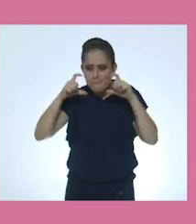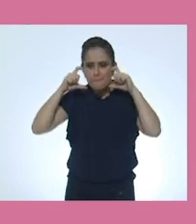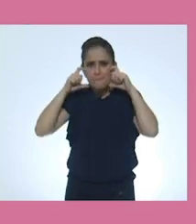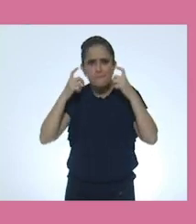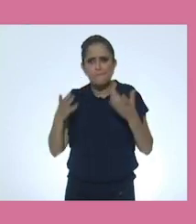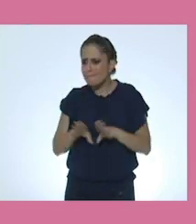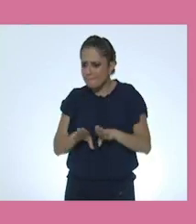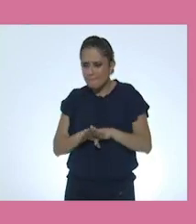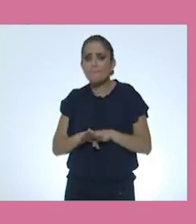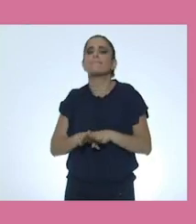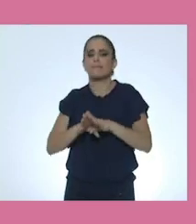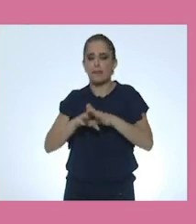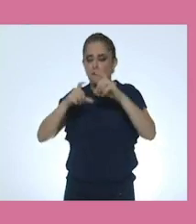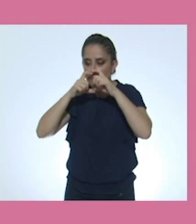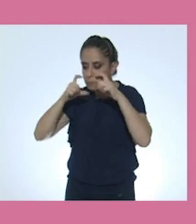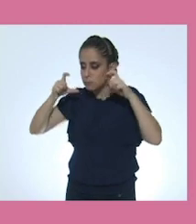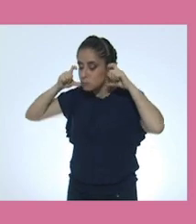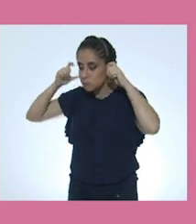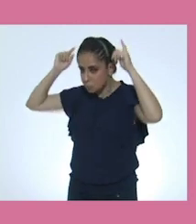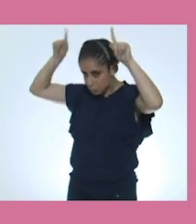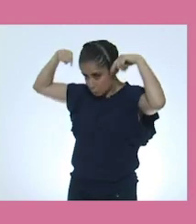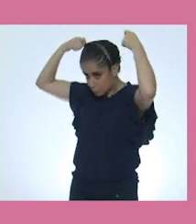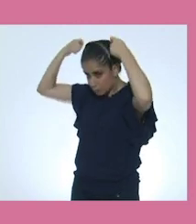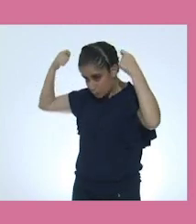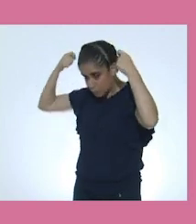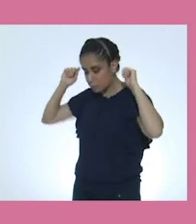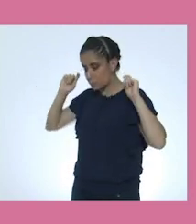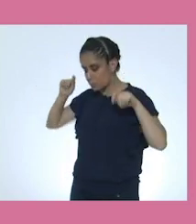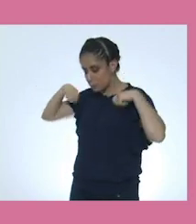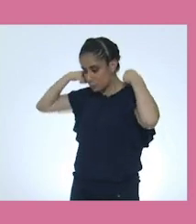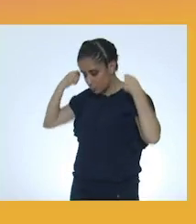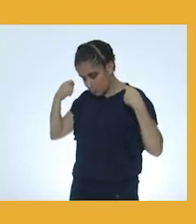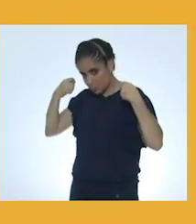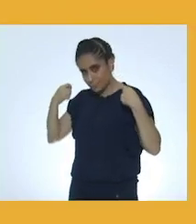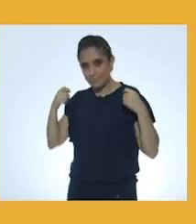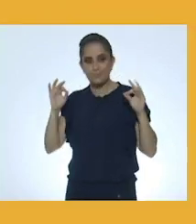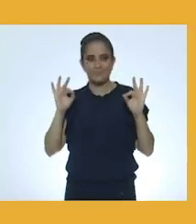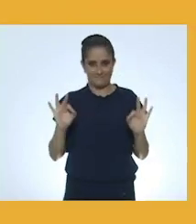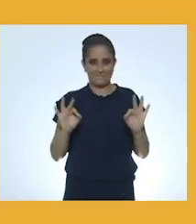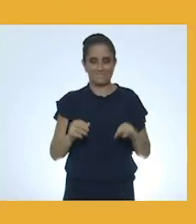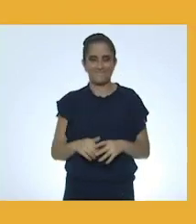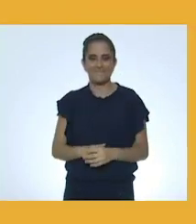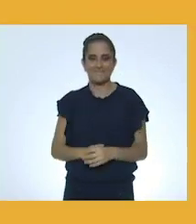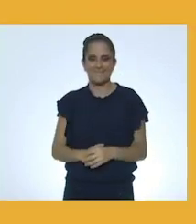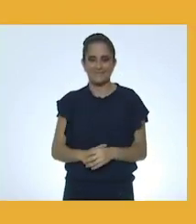colocártelo, deberás amarrar las cuerdas sobre tu cabeza y alrededor de tu cuello.